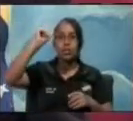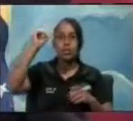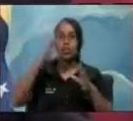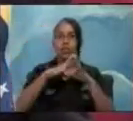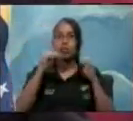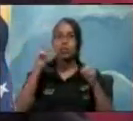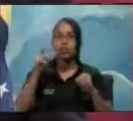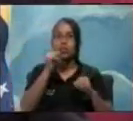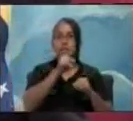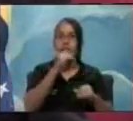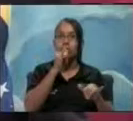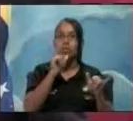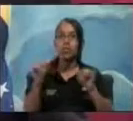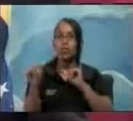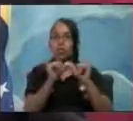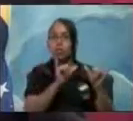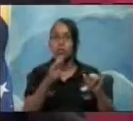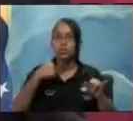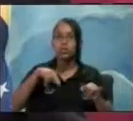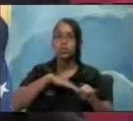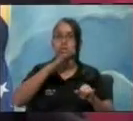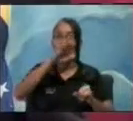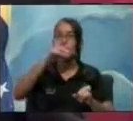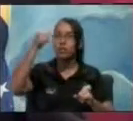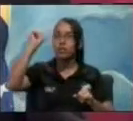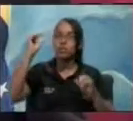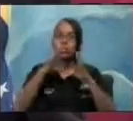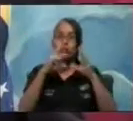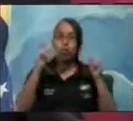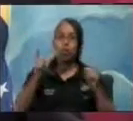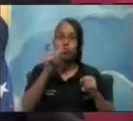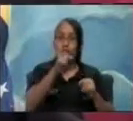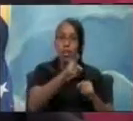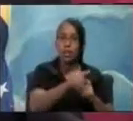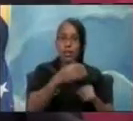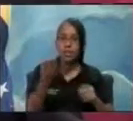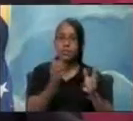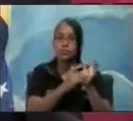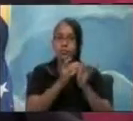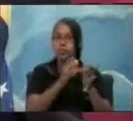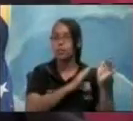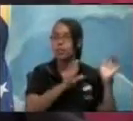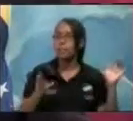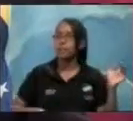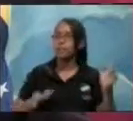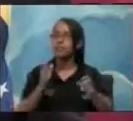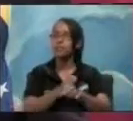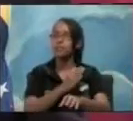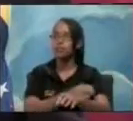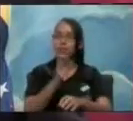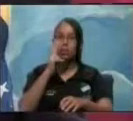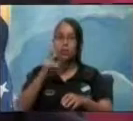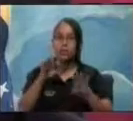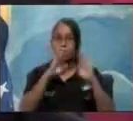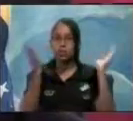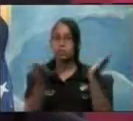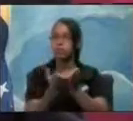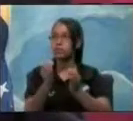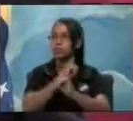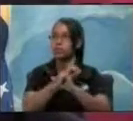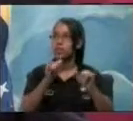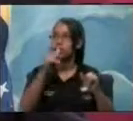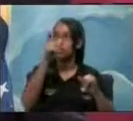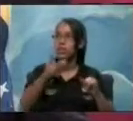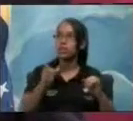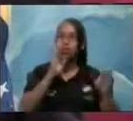ellos, igualmente nosotros le estamos recordando a todos ustedes que Jesucristo, antes de venir al mundo, ya había sido